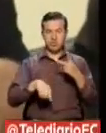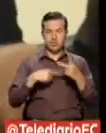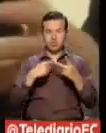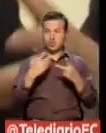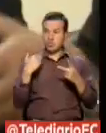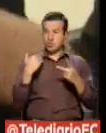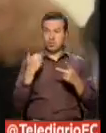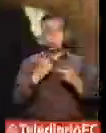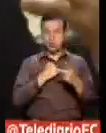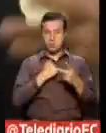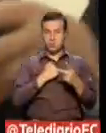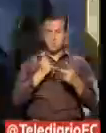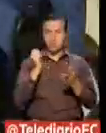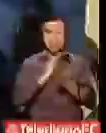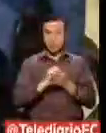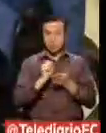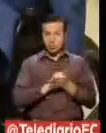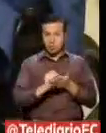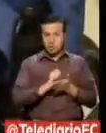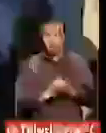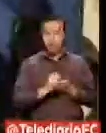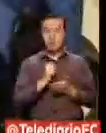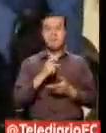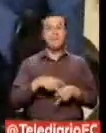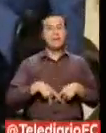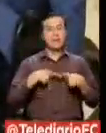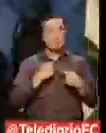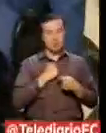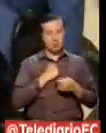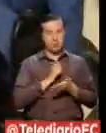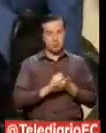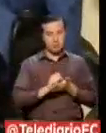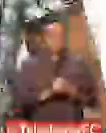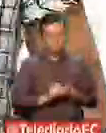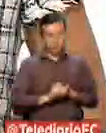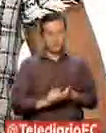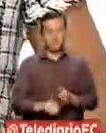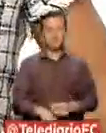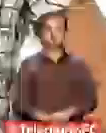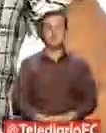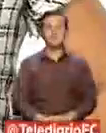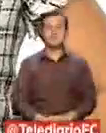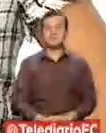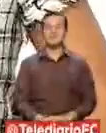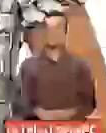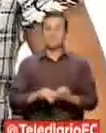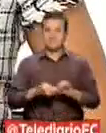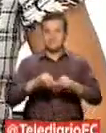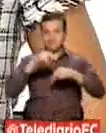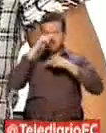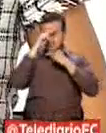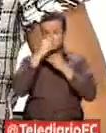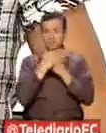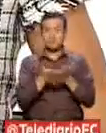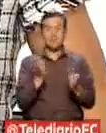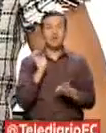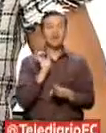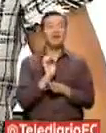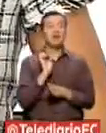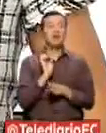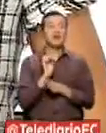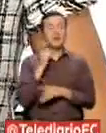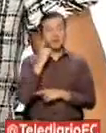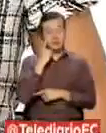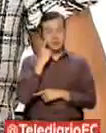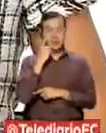reciente autobiografía intelectual. César Duarte, Telediario. Continuamos con más noticias. Ecuador destaca